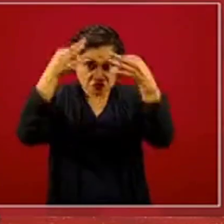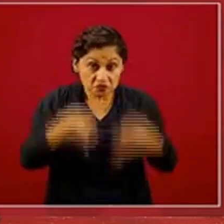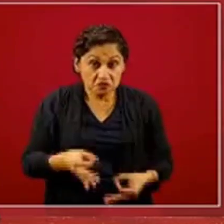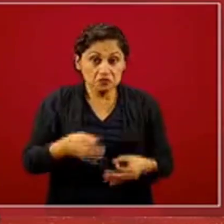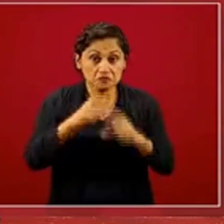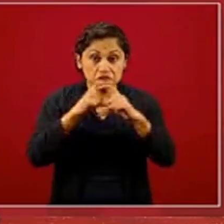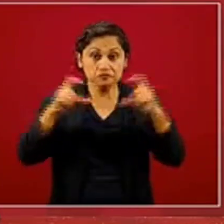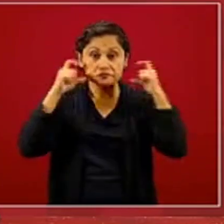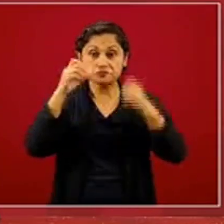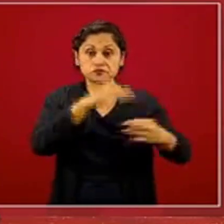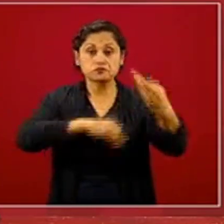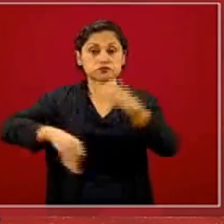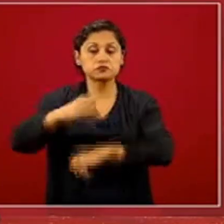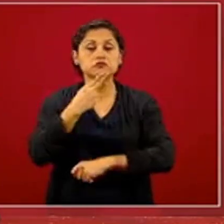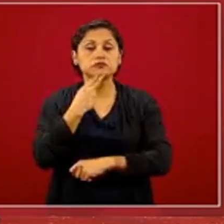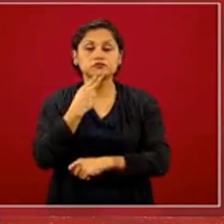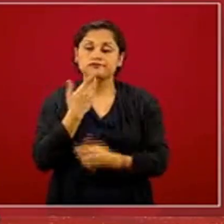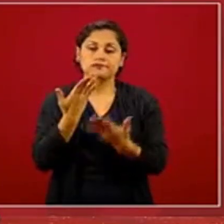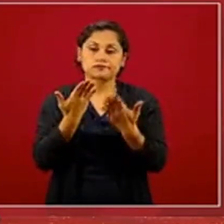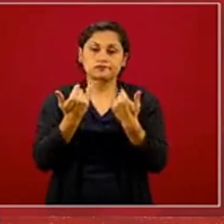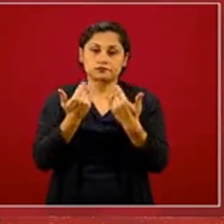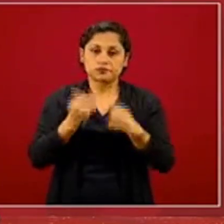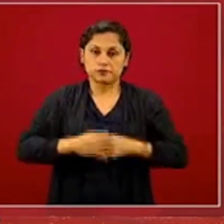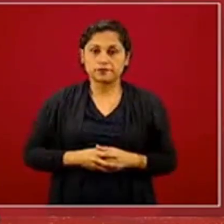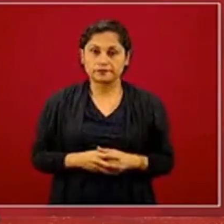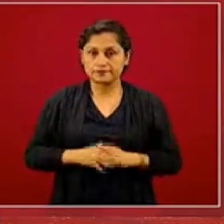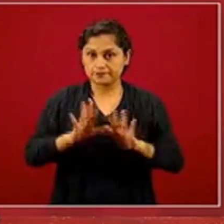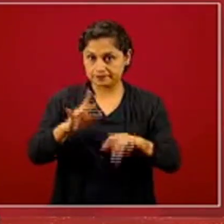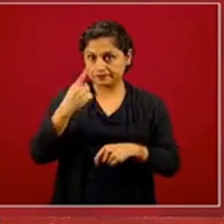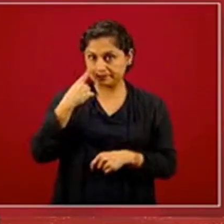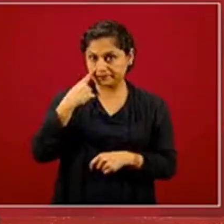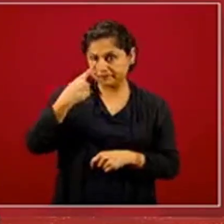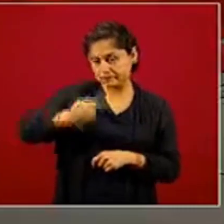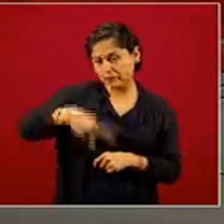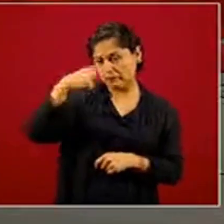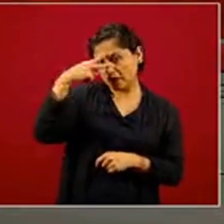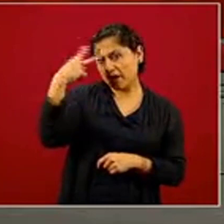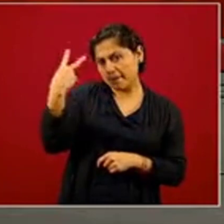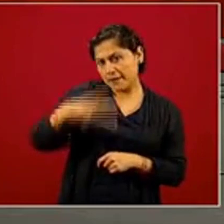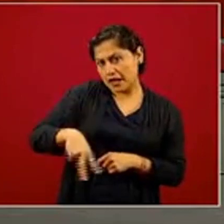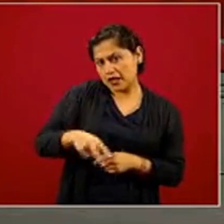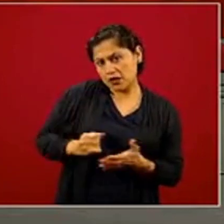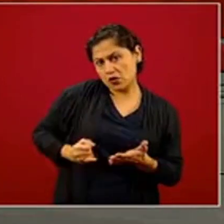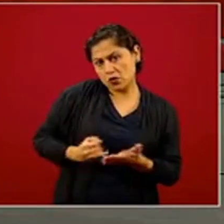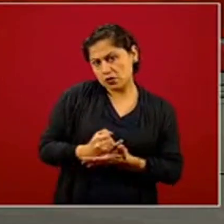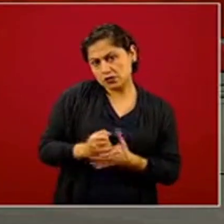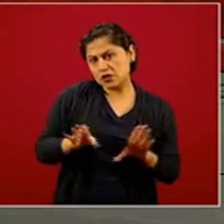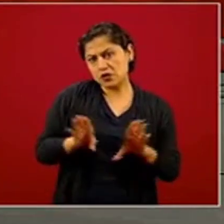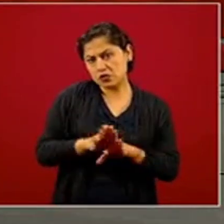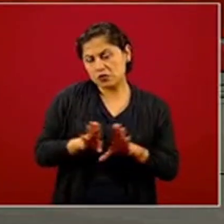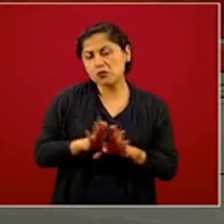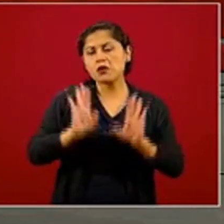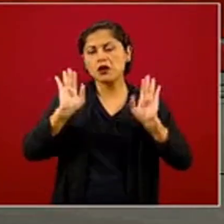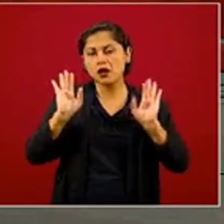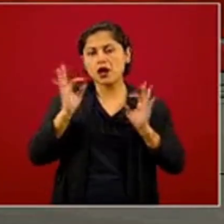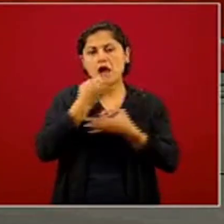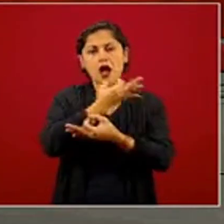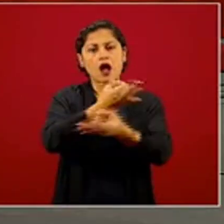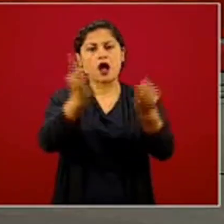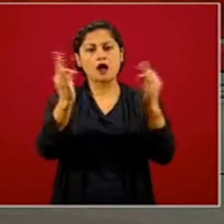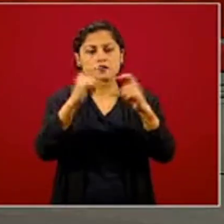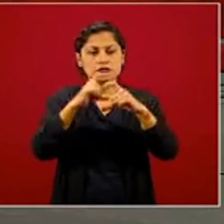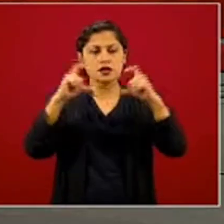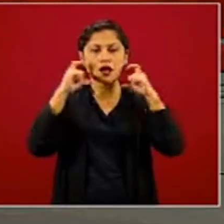ello. Retomo. En México lo dijimos así, dijimos puede ser un elemento auxiliar, pero